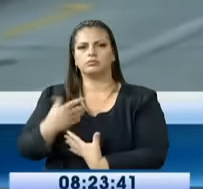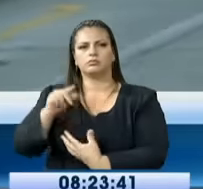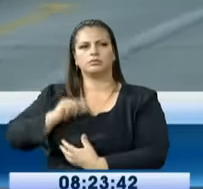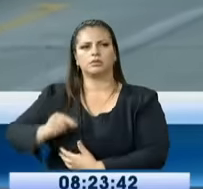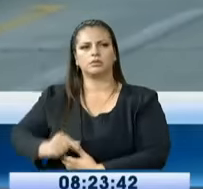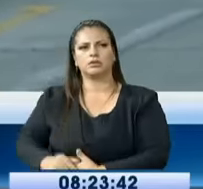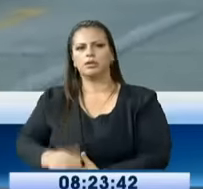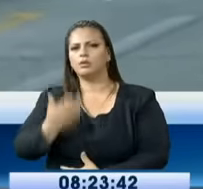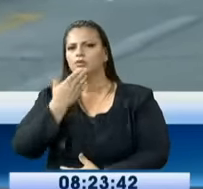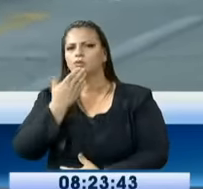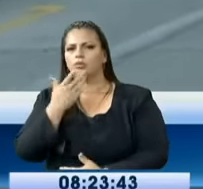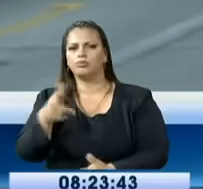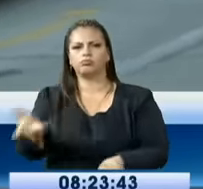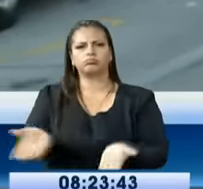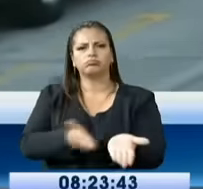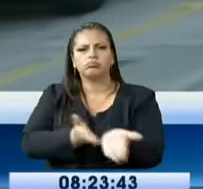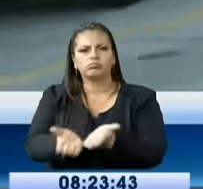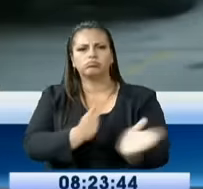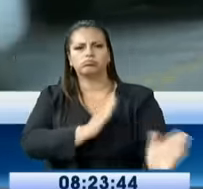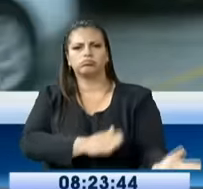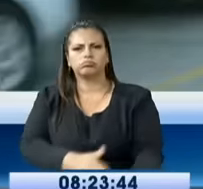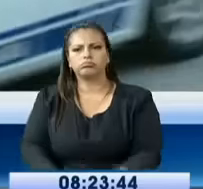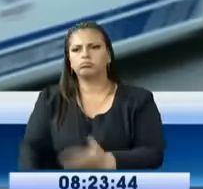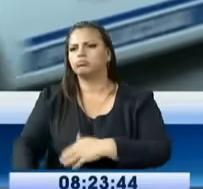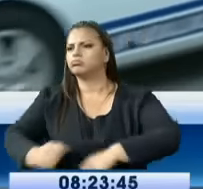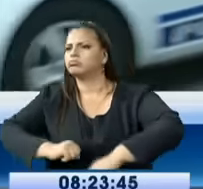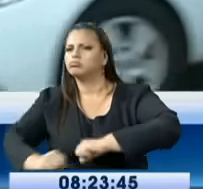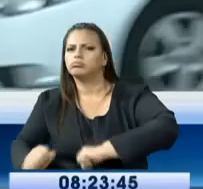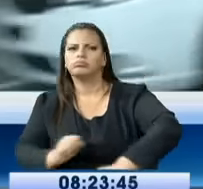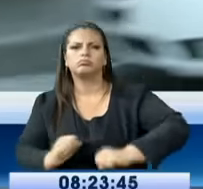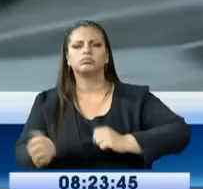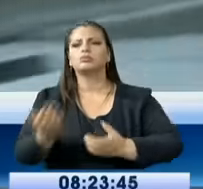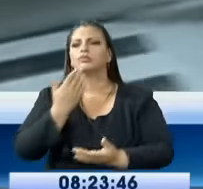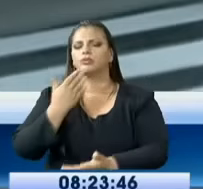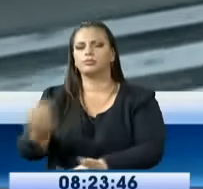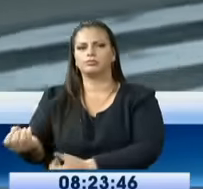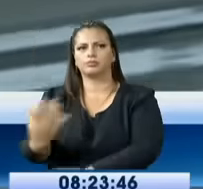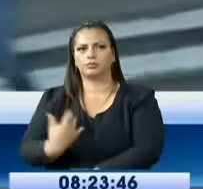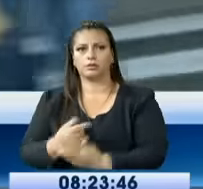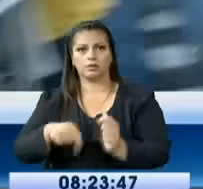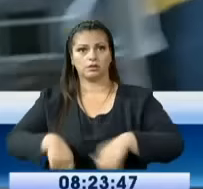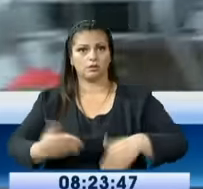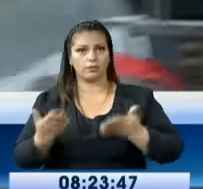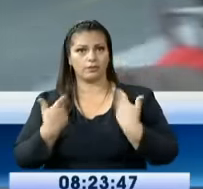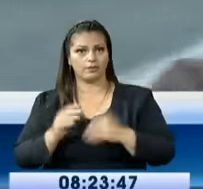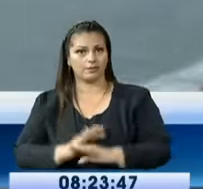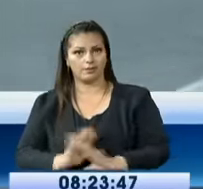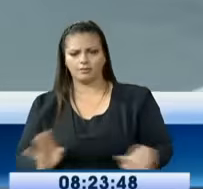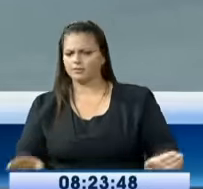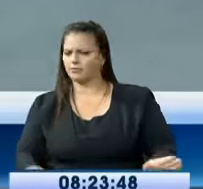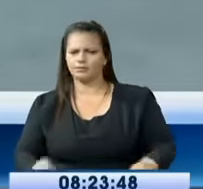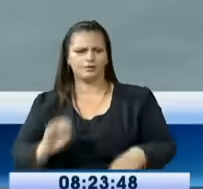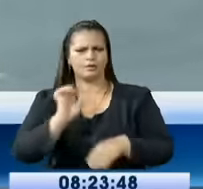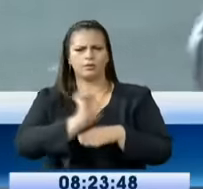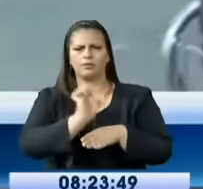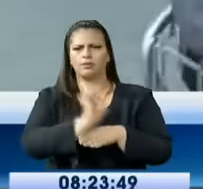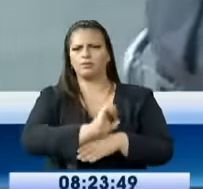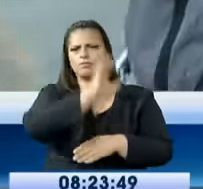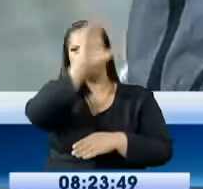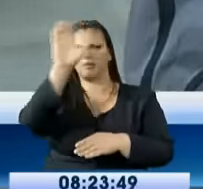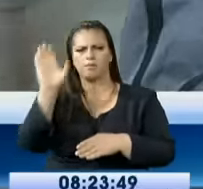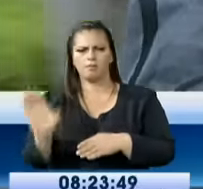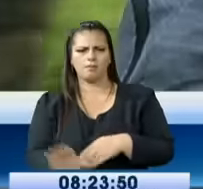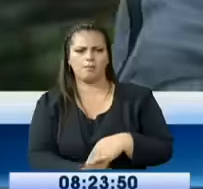a este servicio de resguardo policial que ofrecen no únicamente en Guayaquil, sino que a nivel nacional. ¿Cómo le va? Buenos días.